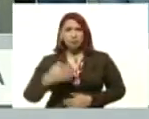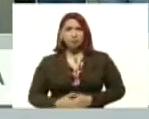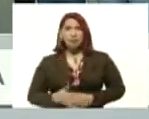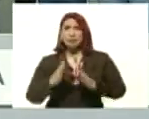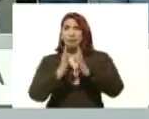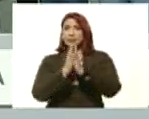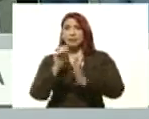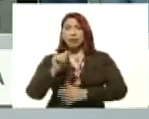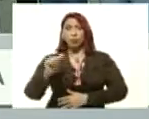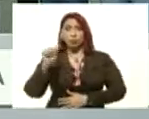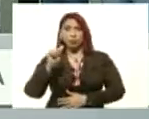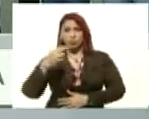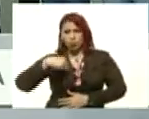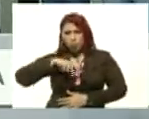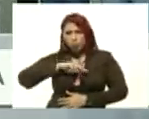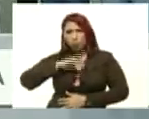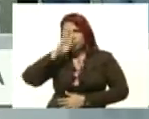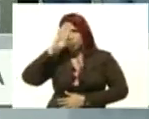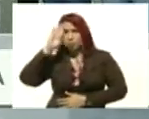porque nosotros, Diosdado,